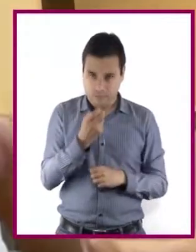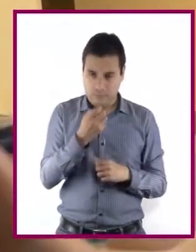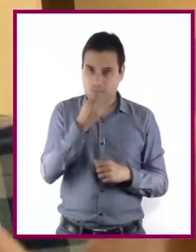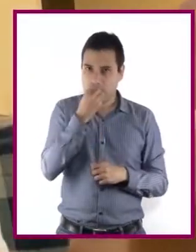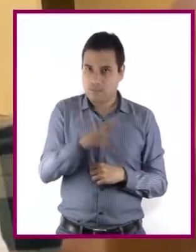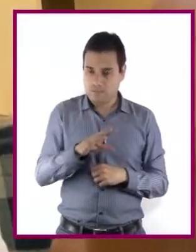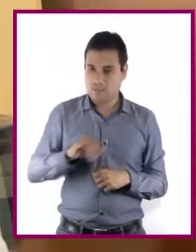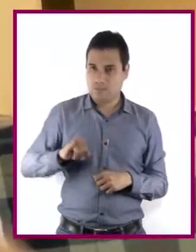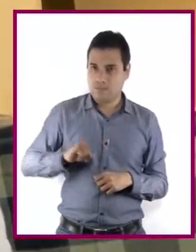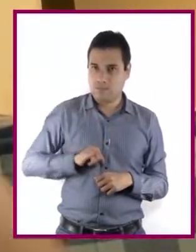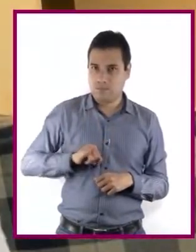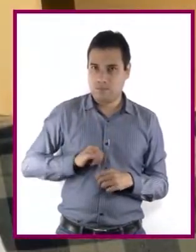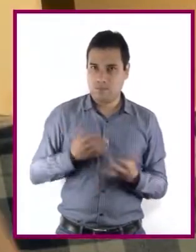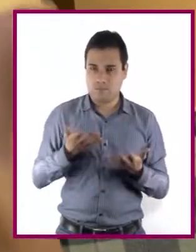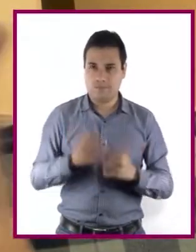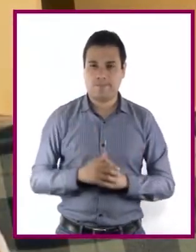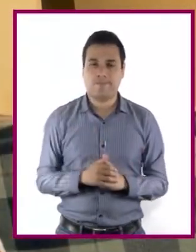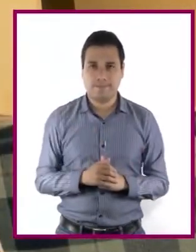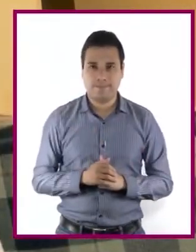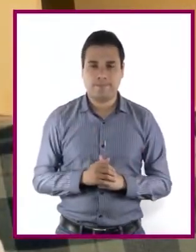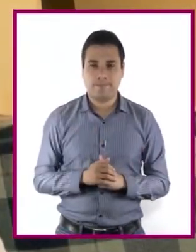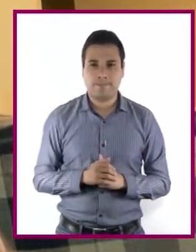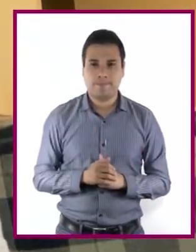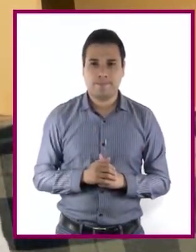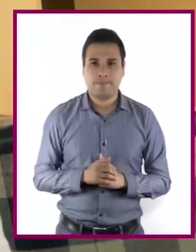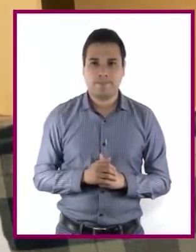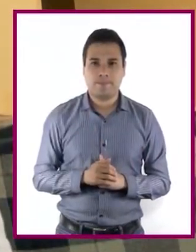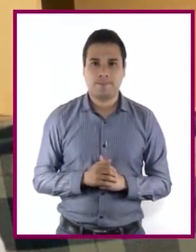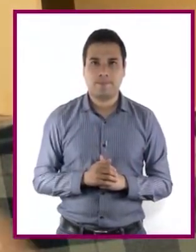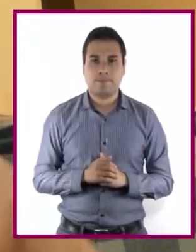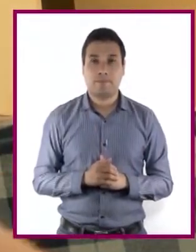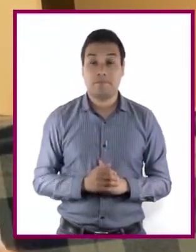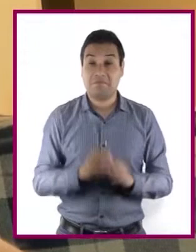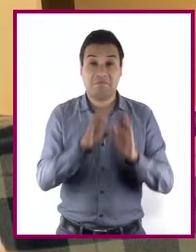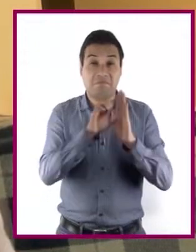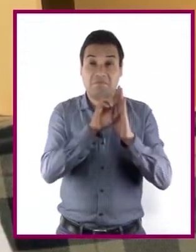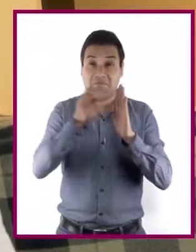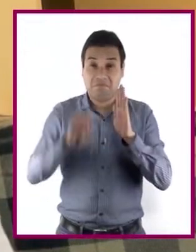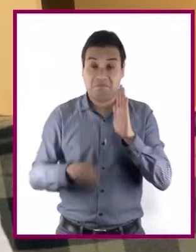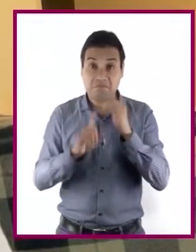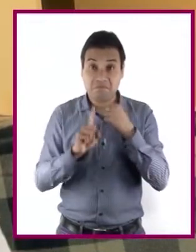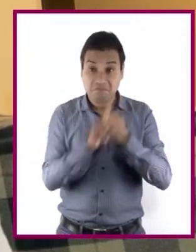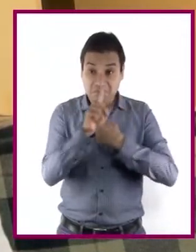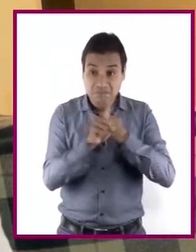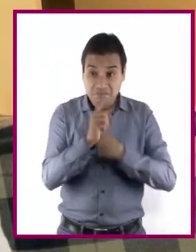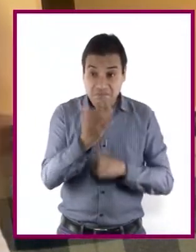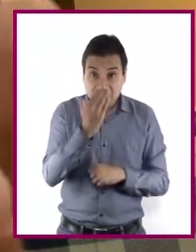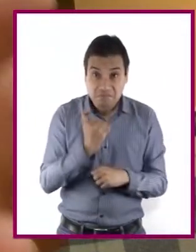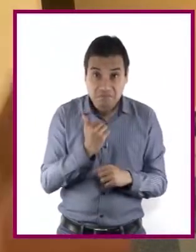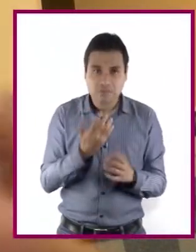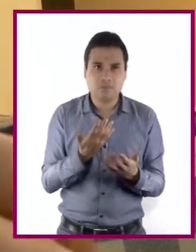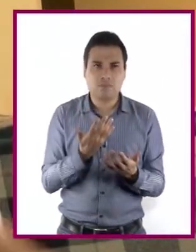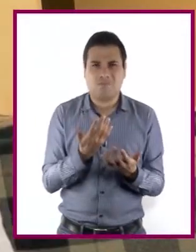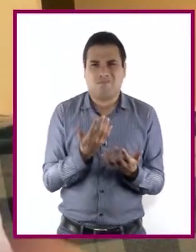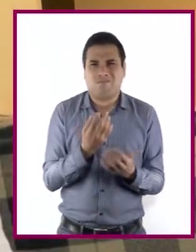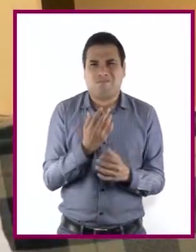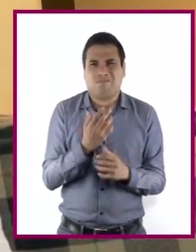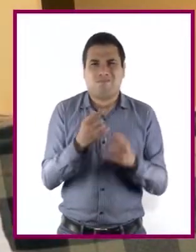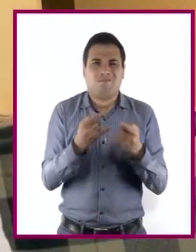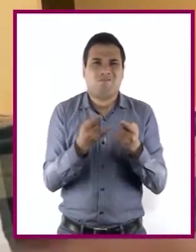y el drama es la esencia del teatro. Sin drama no existe teatro. No importa en